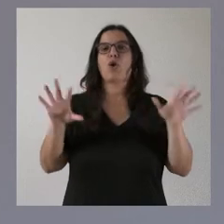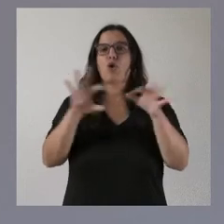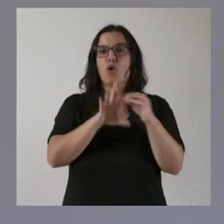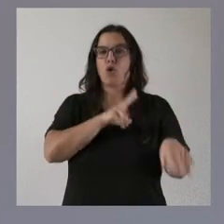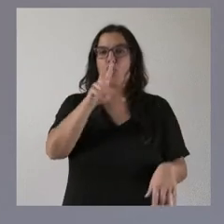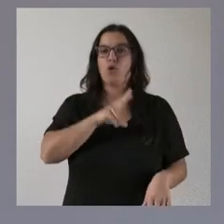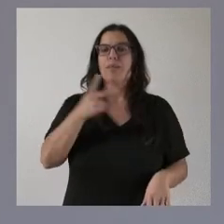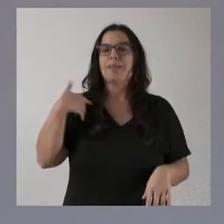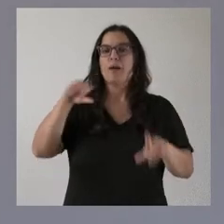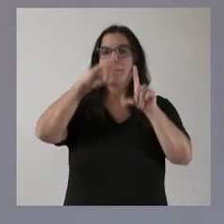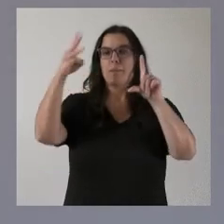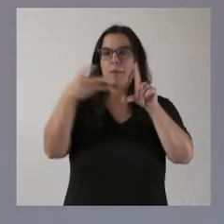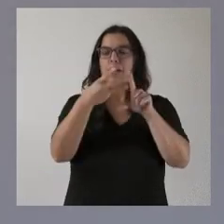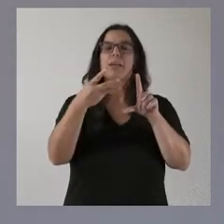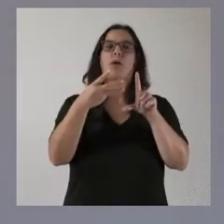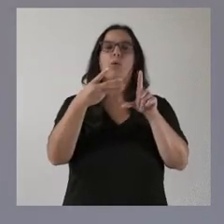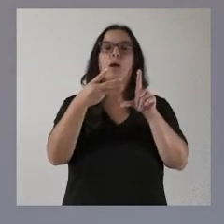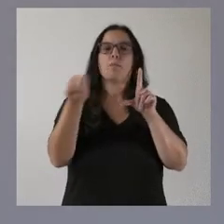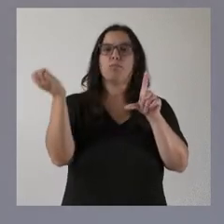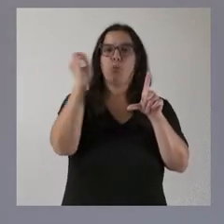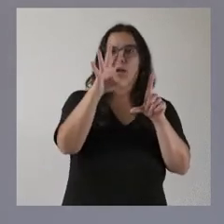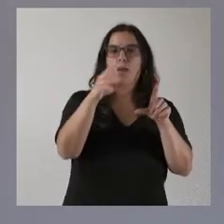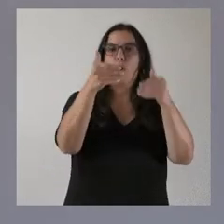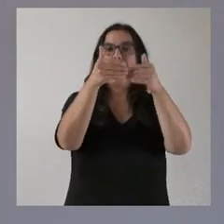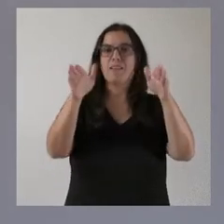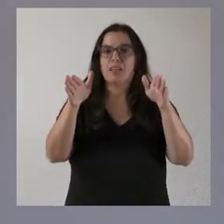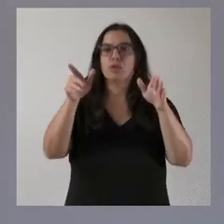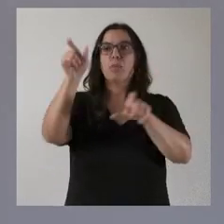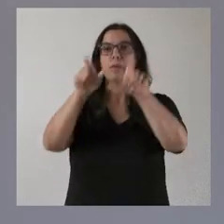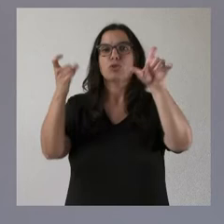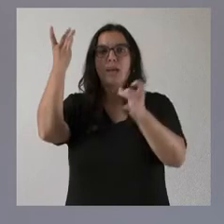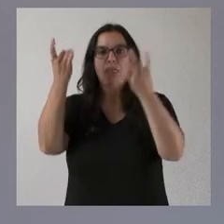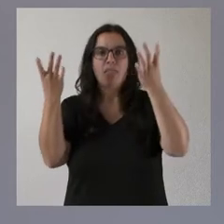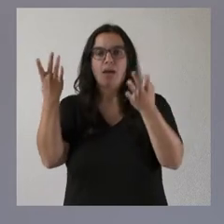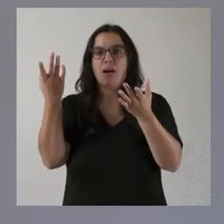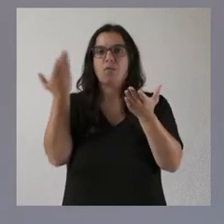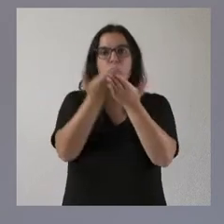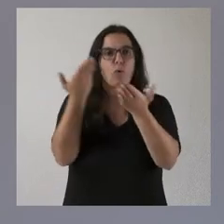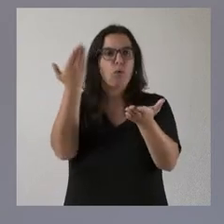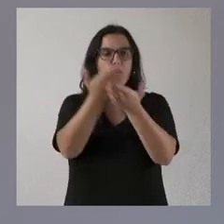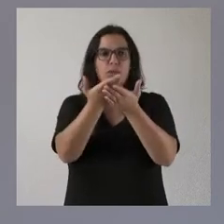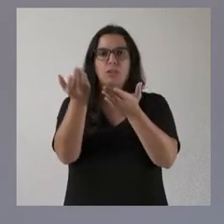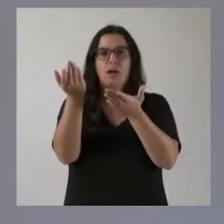ya en la página web estamos abierto a la participación del conjunto de los ciudadanos que puedan aportar alguna